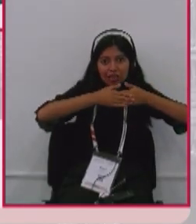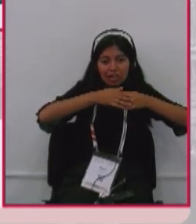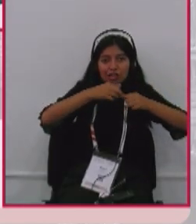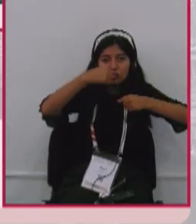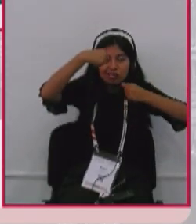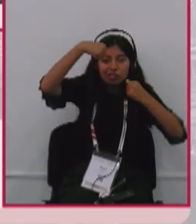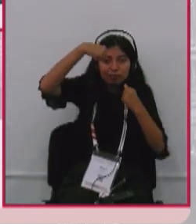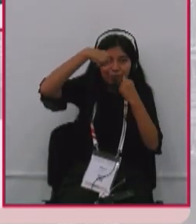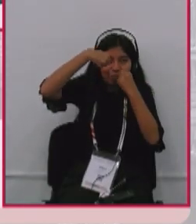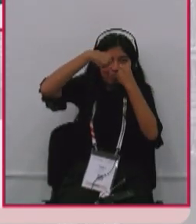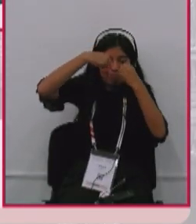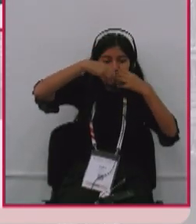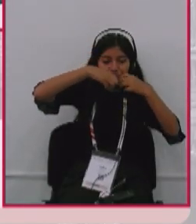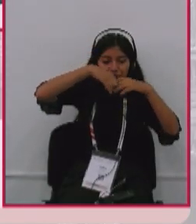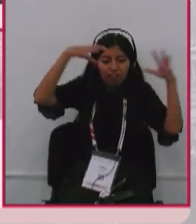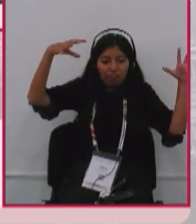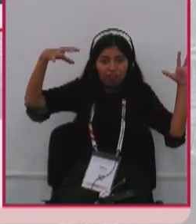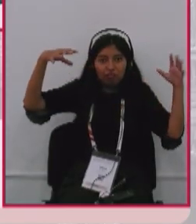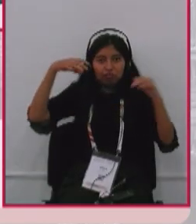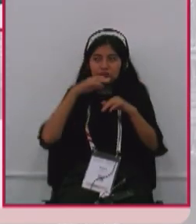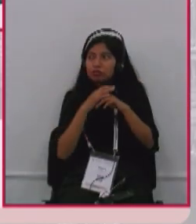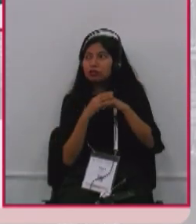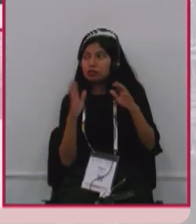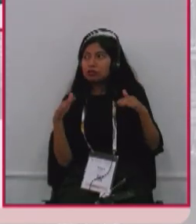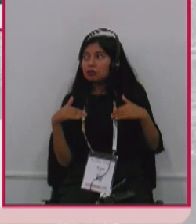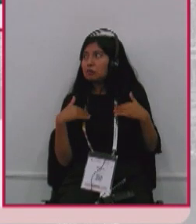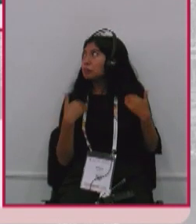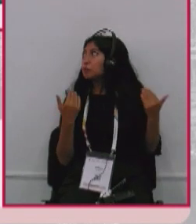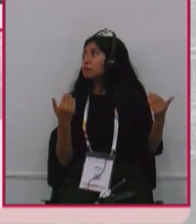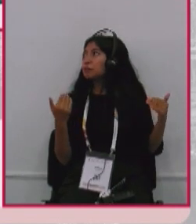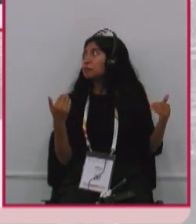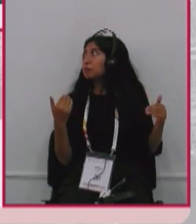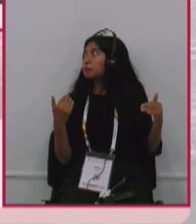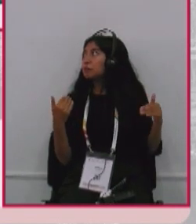Iba a salir, ¿correcto? Iba a salir y podríamos tener